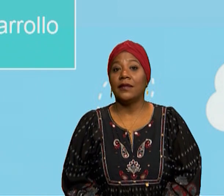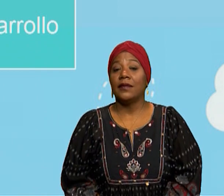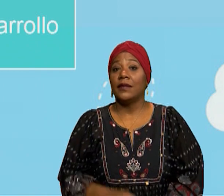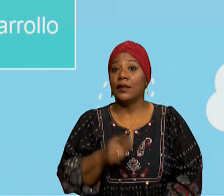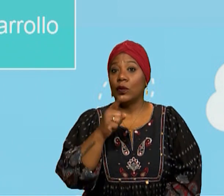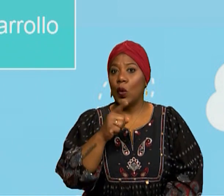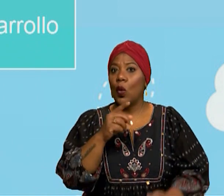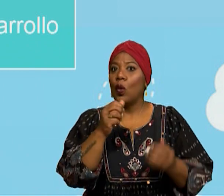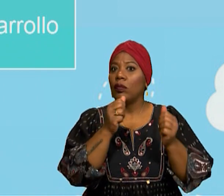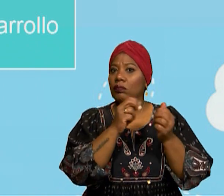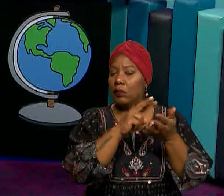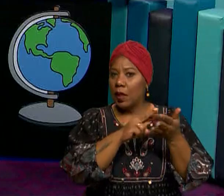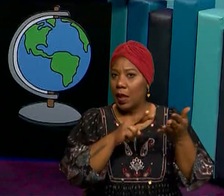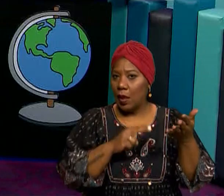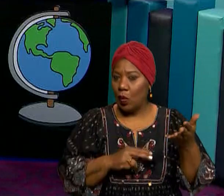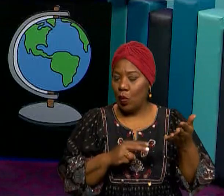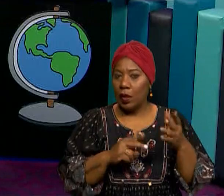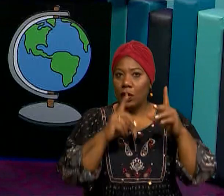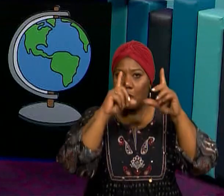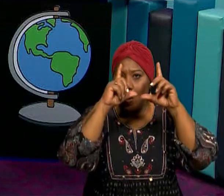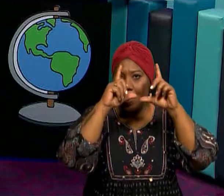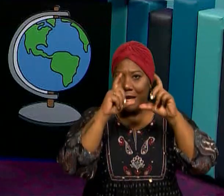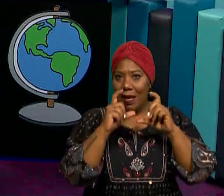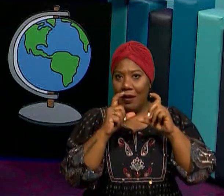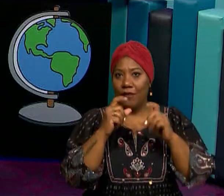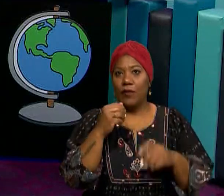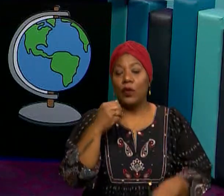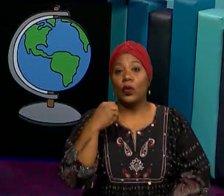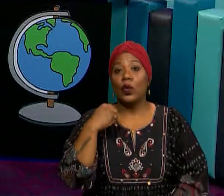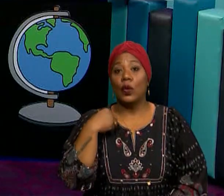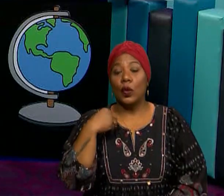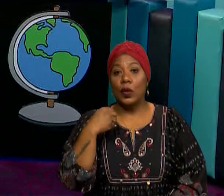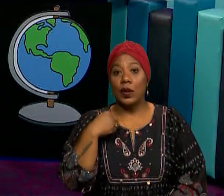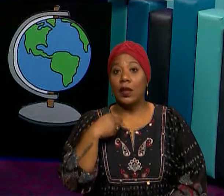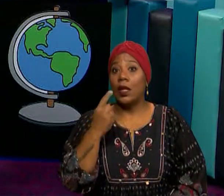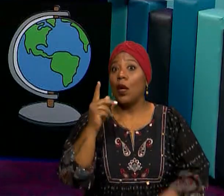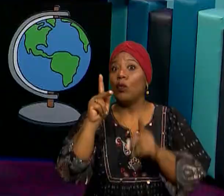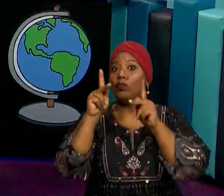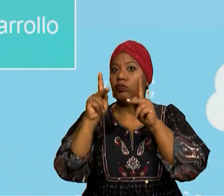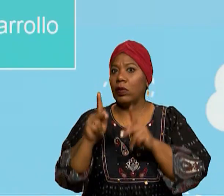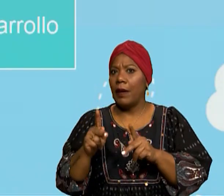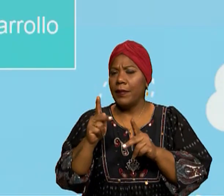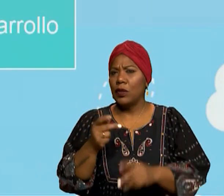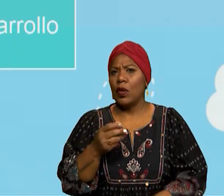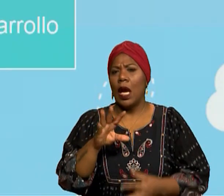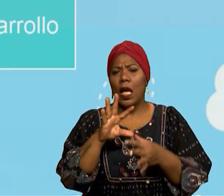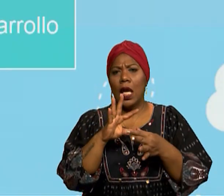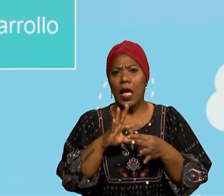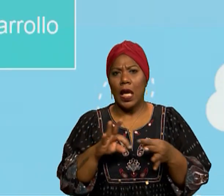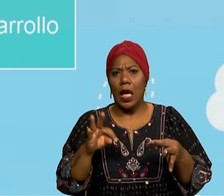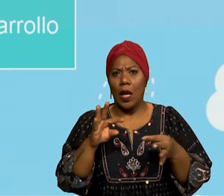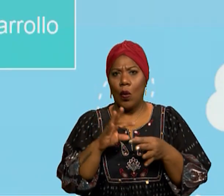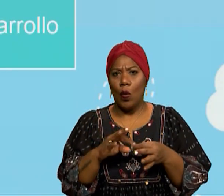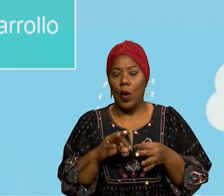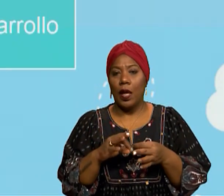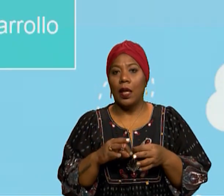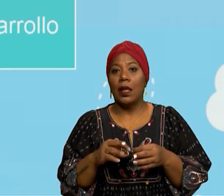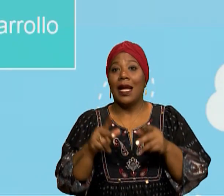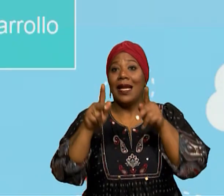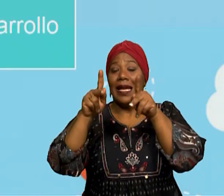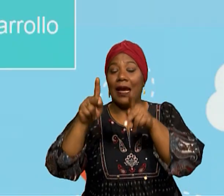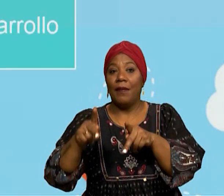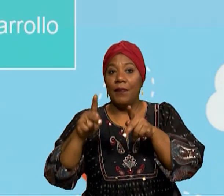recuerden que el cuento tiene un narrador, un personaje, un tiempo, un